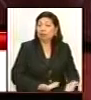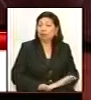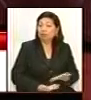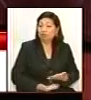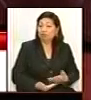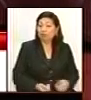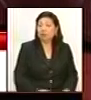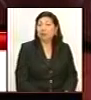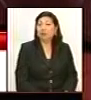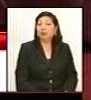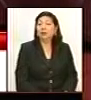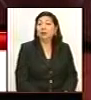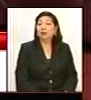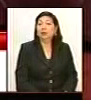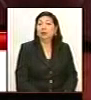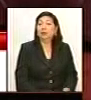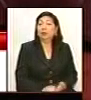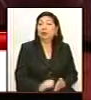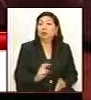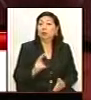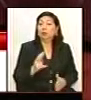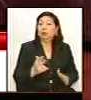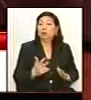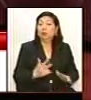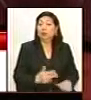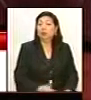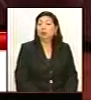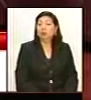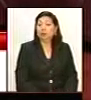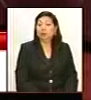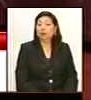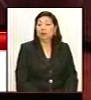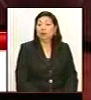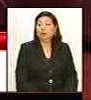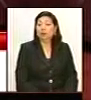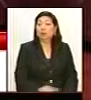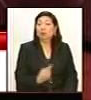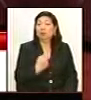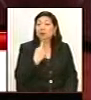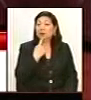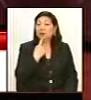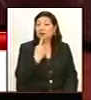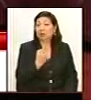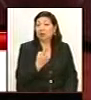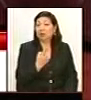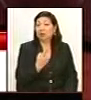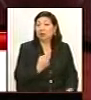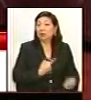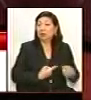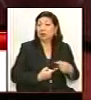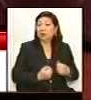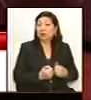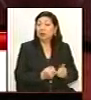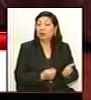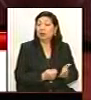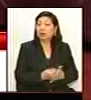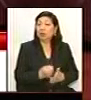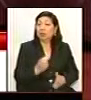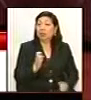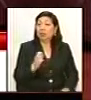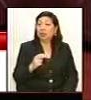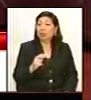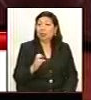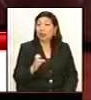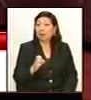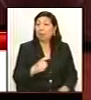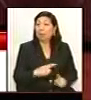como consecuencia lo del 2018. Entonces, por eso es que se recurre a la compra N.